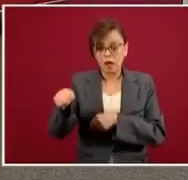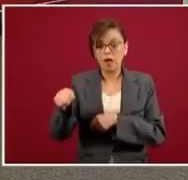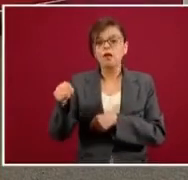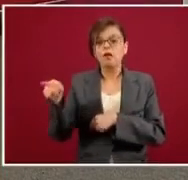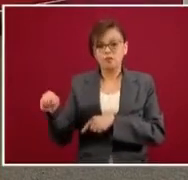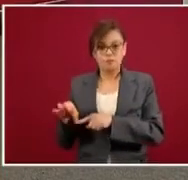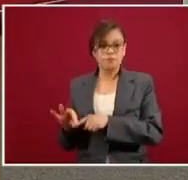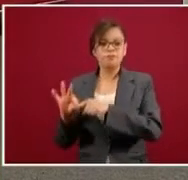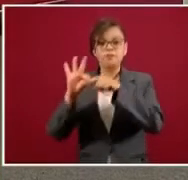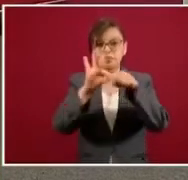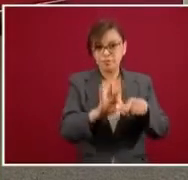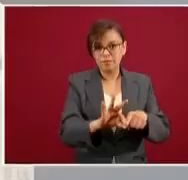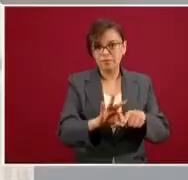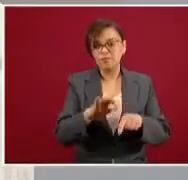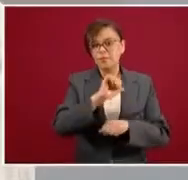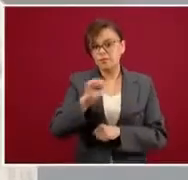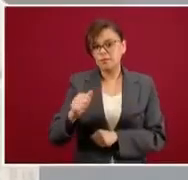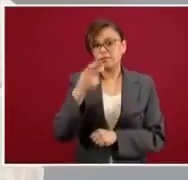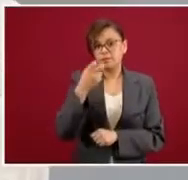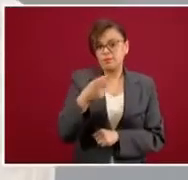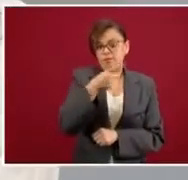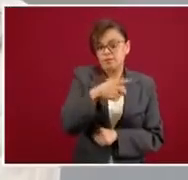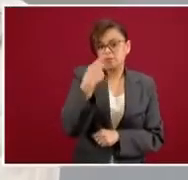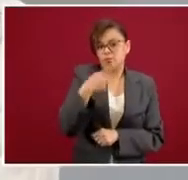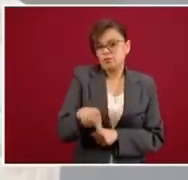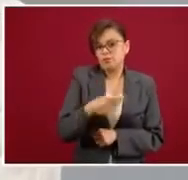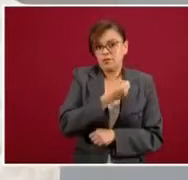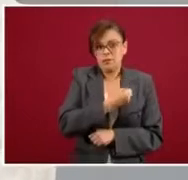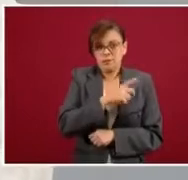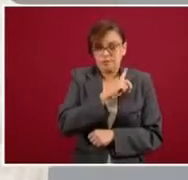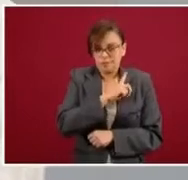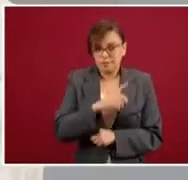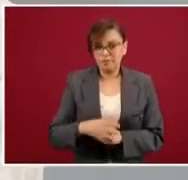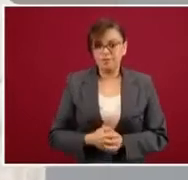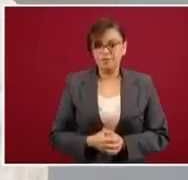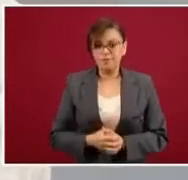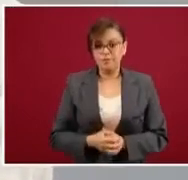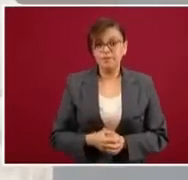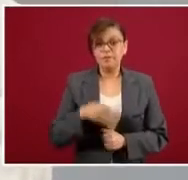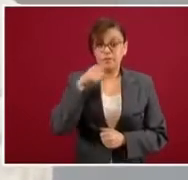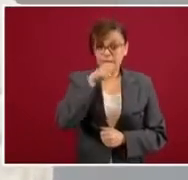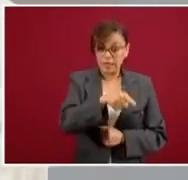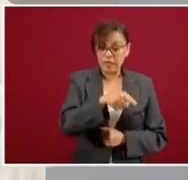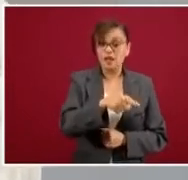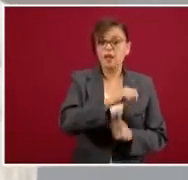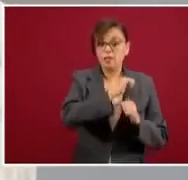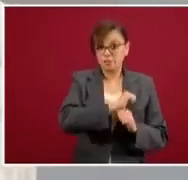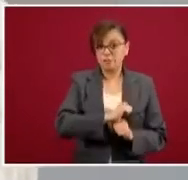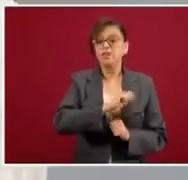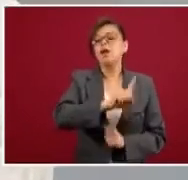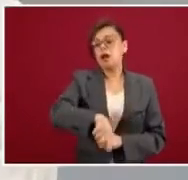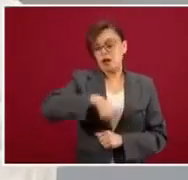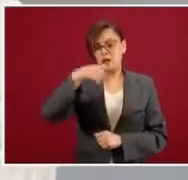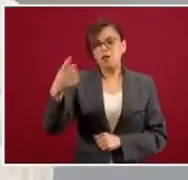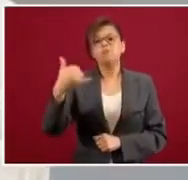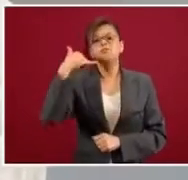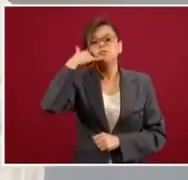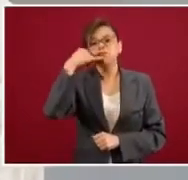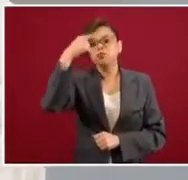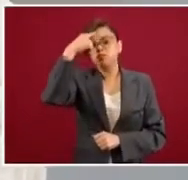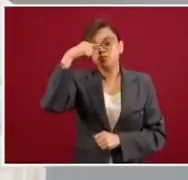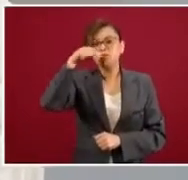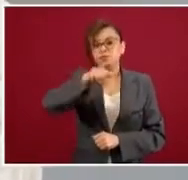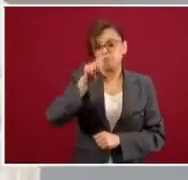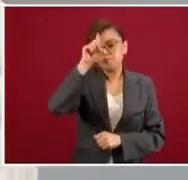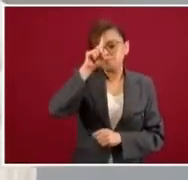los servicios de salud de la Ciudad de México y el personal le llama a la persona, le da la asesoría. Si se identifica